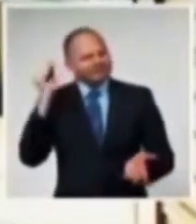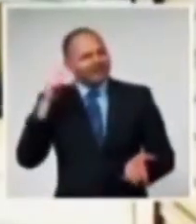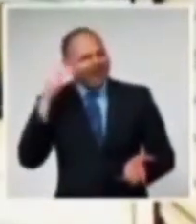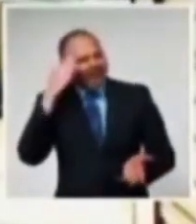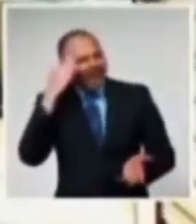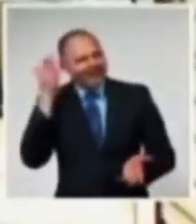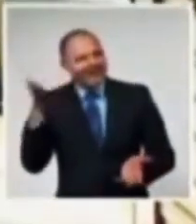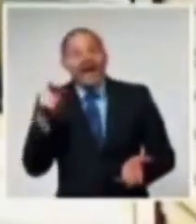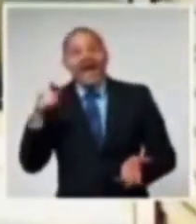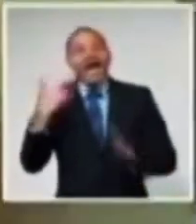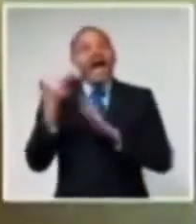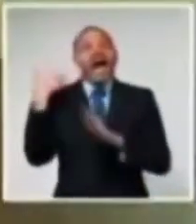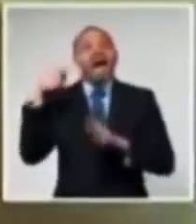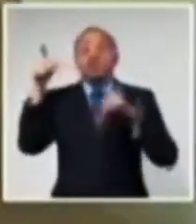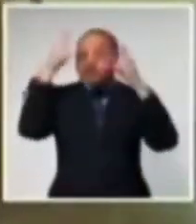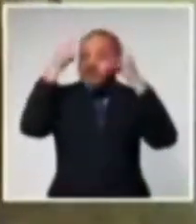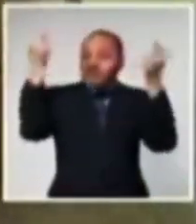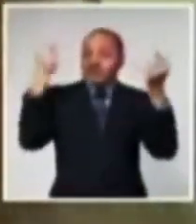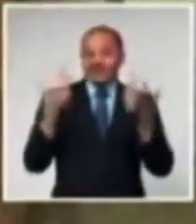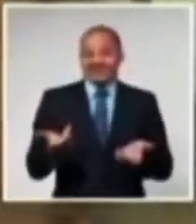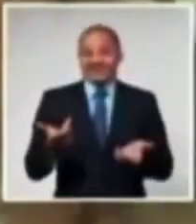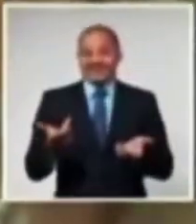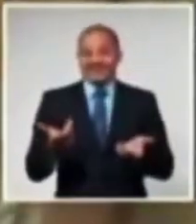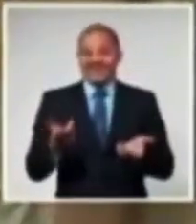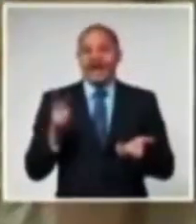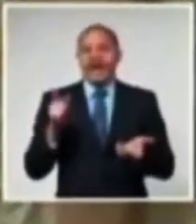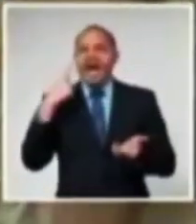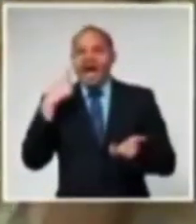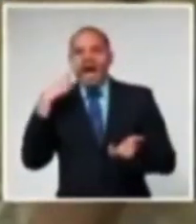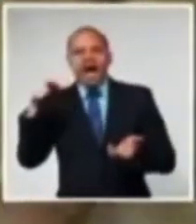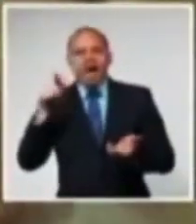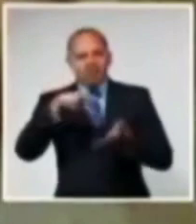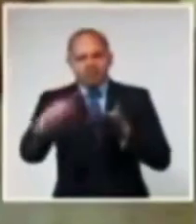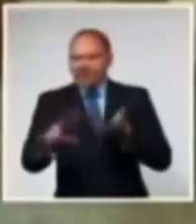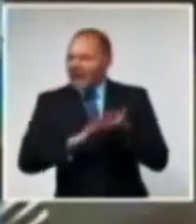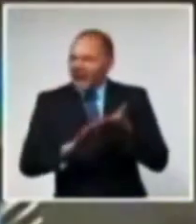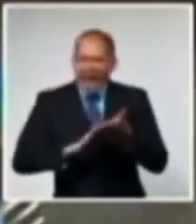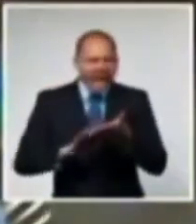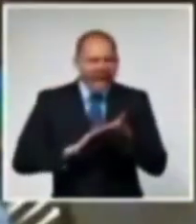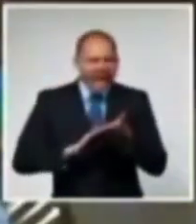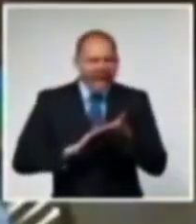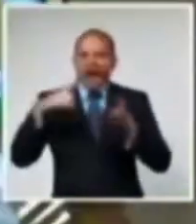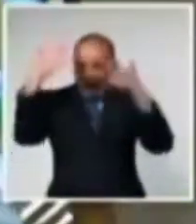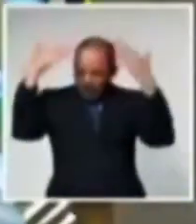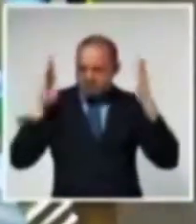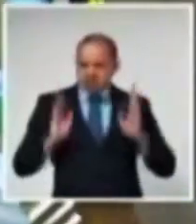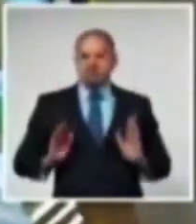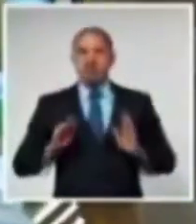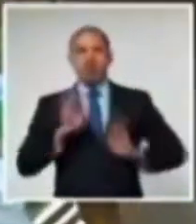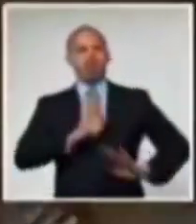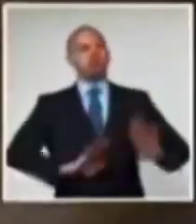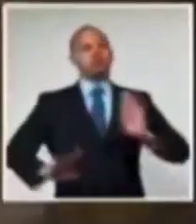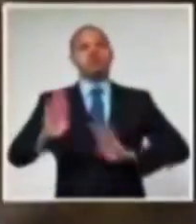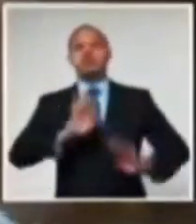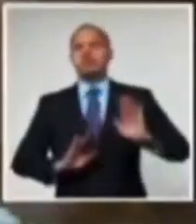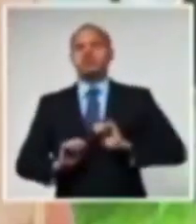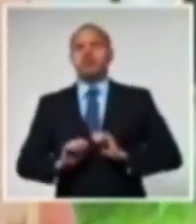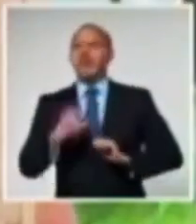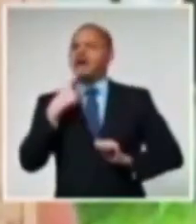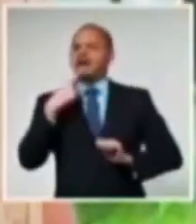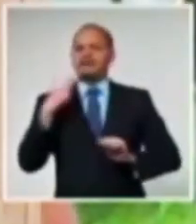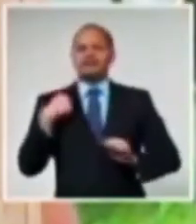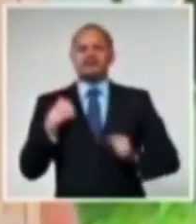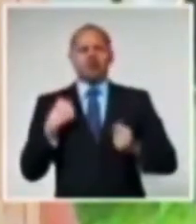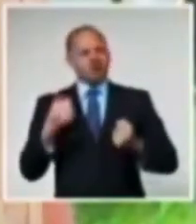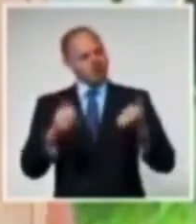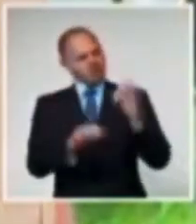enfermera jubilada nunca se ha caído con su casa de cartón y adora ayudar a los demás? Estoy como un cañón. Yo